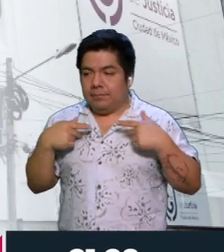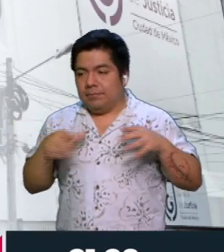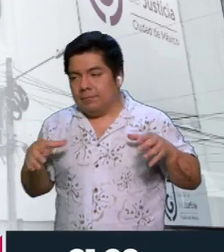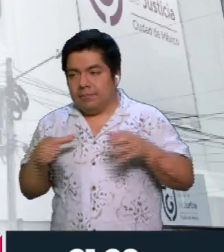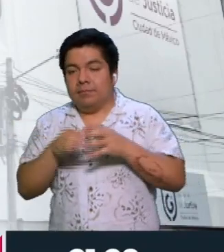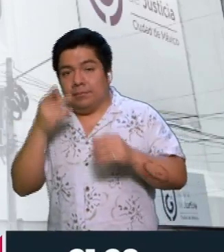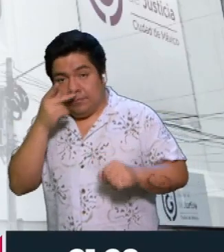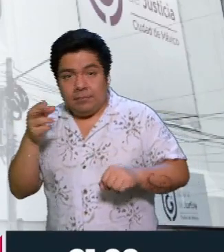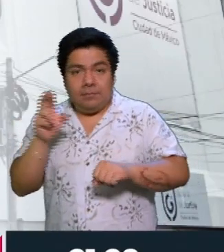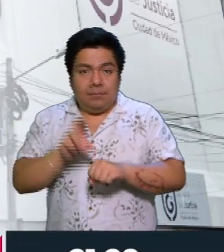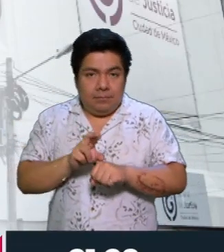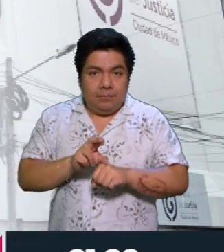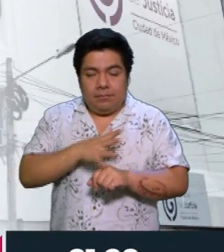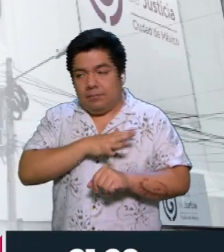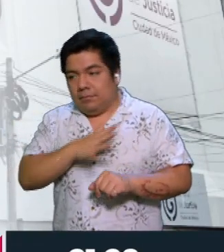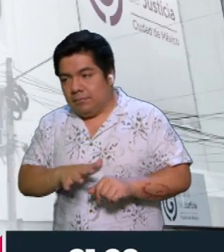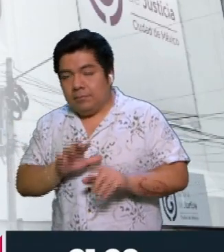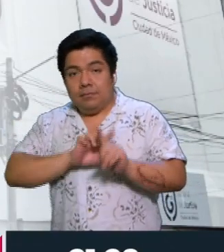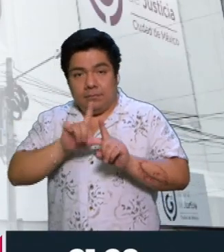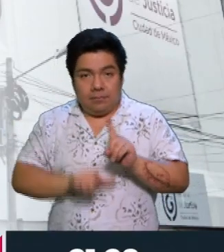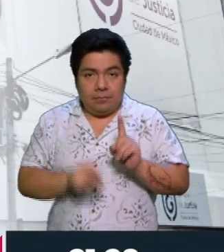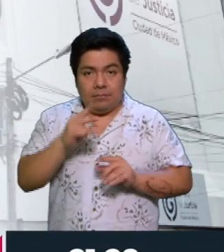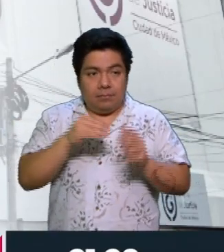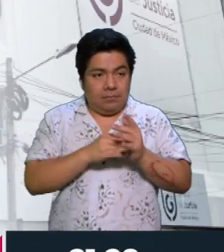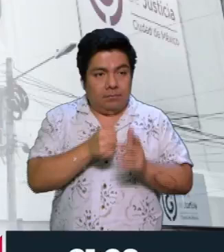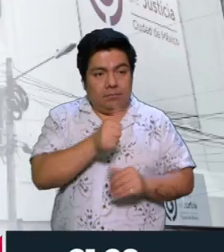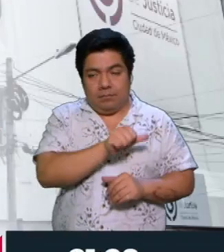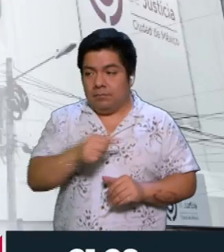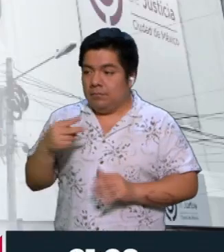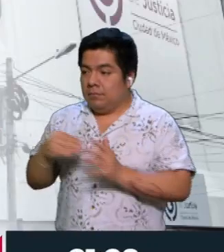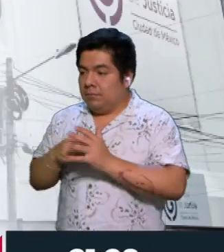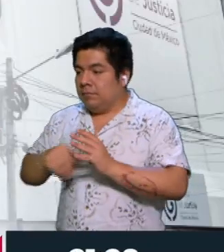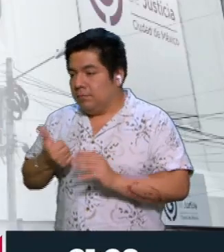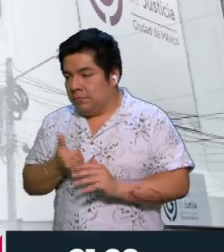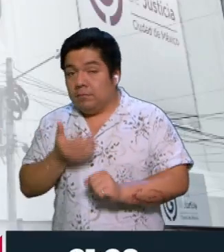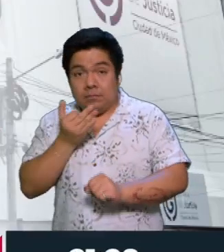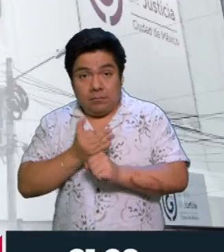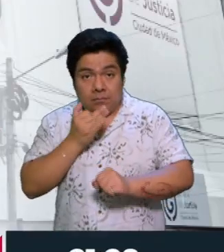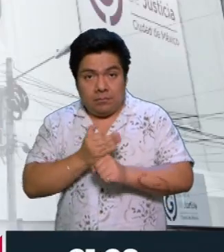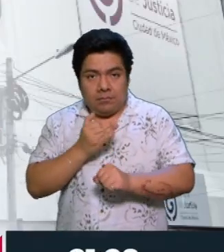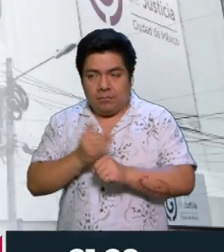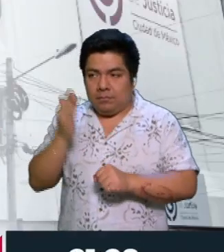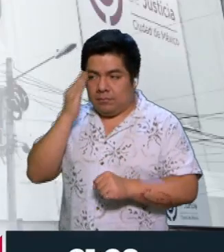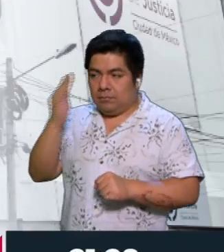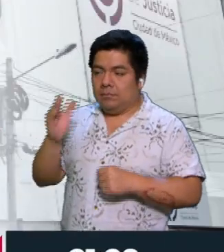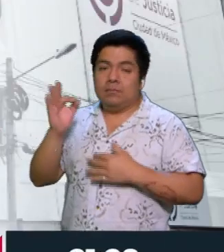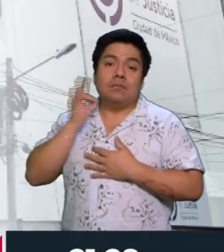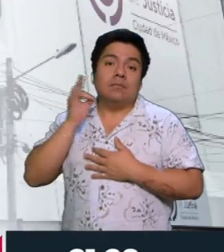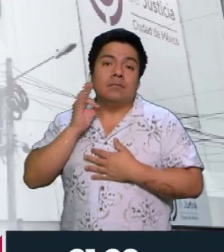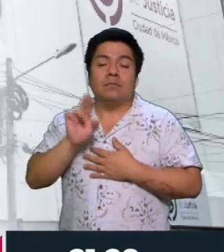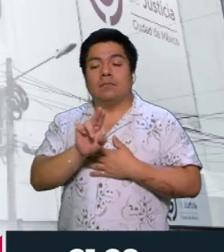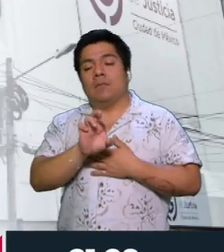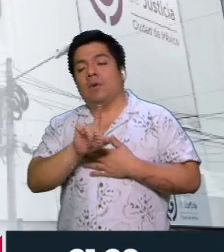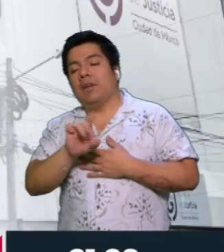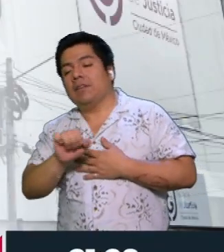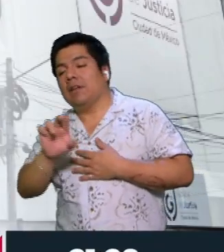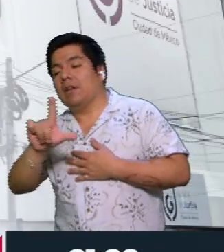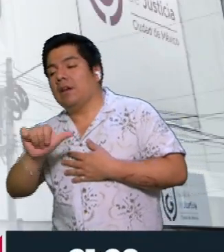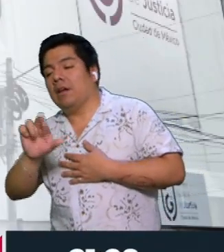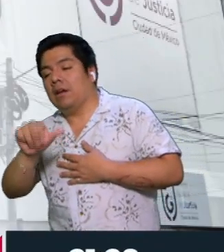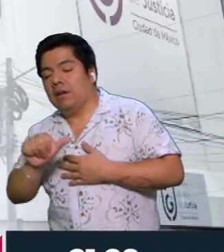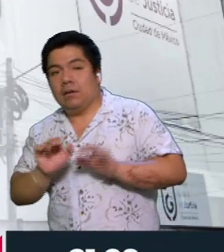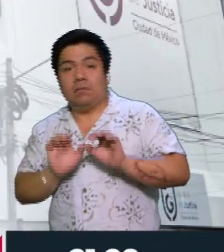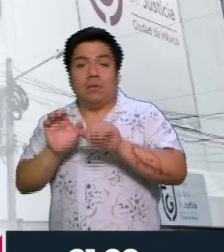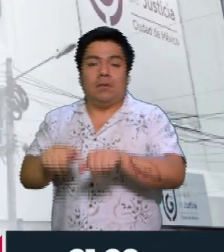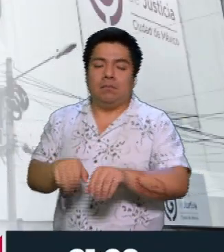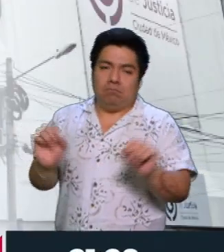procuraduría general de la república de 2006 a 2011 el actual encargado de despacho de la fiscalía capitalina Ulises Lara no se anotó